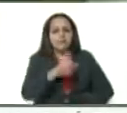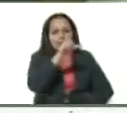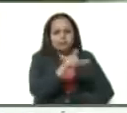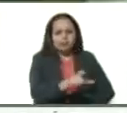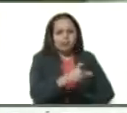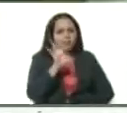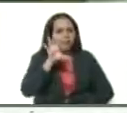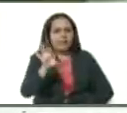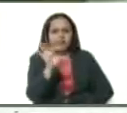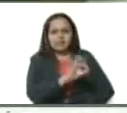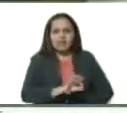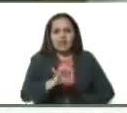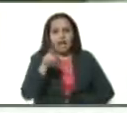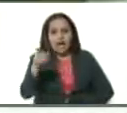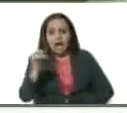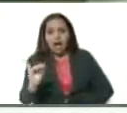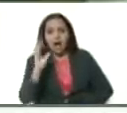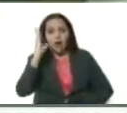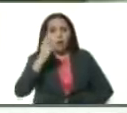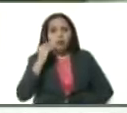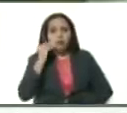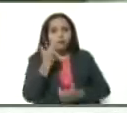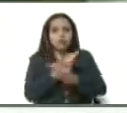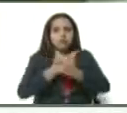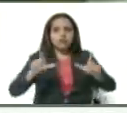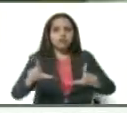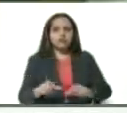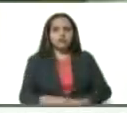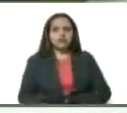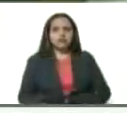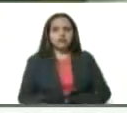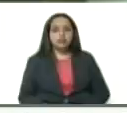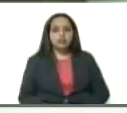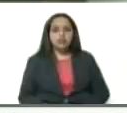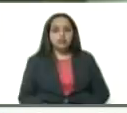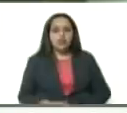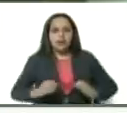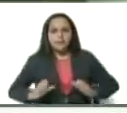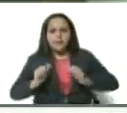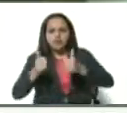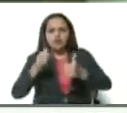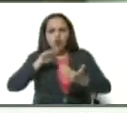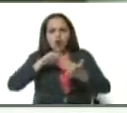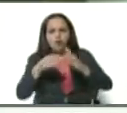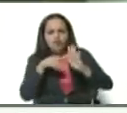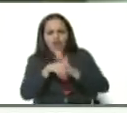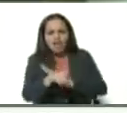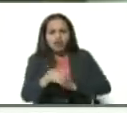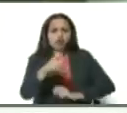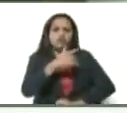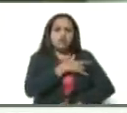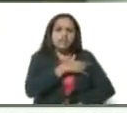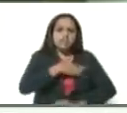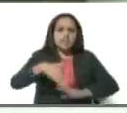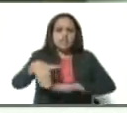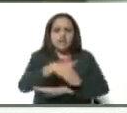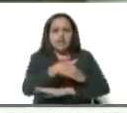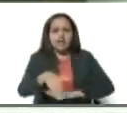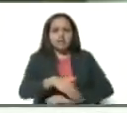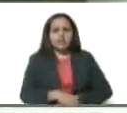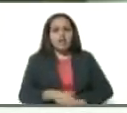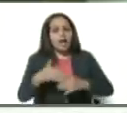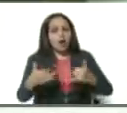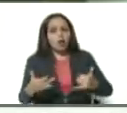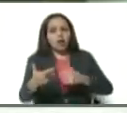ahí tenemos esa juventud líder que surgió de los barrios, de las universidades, de las calles. Y ahora